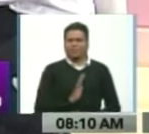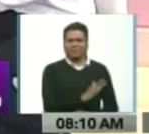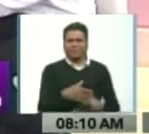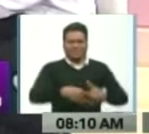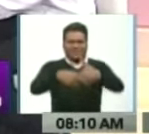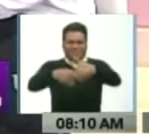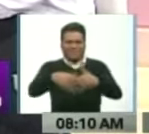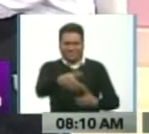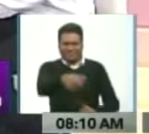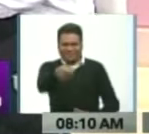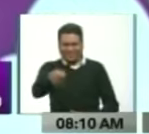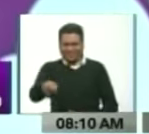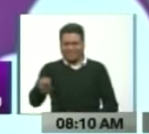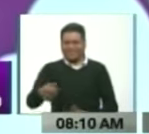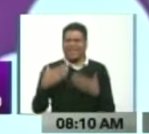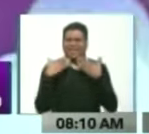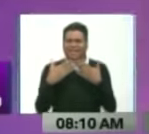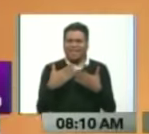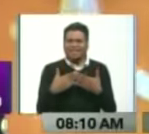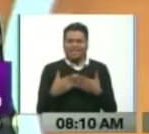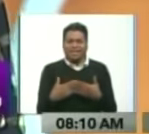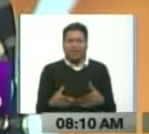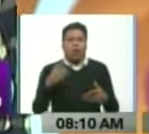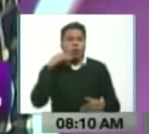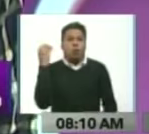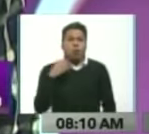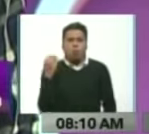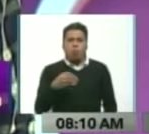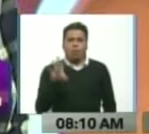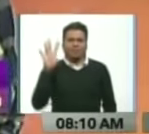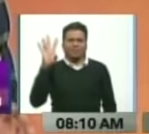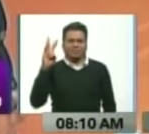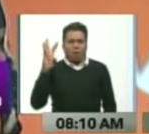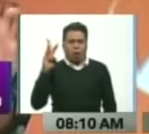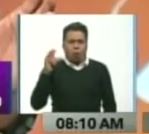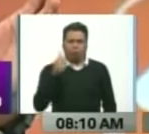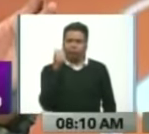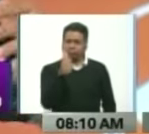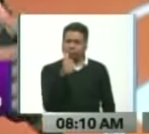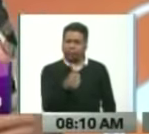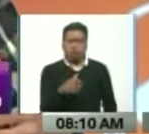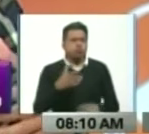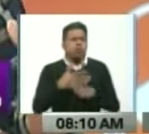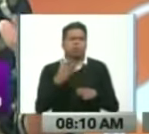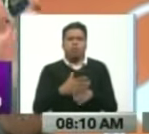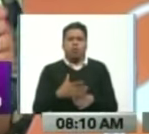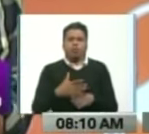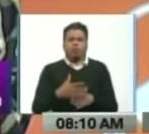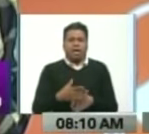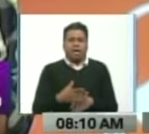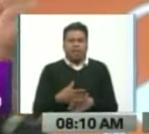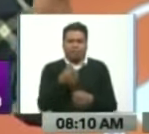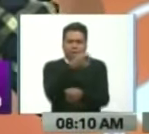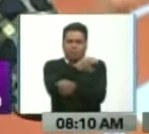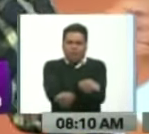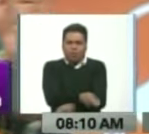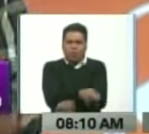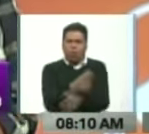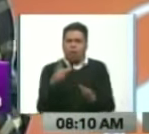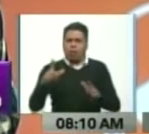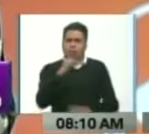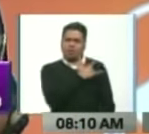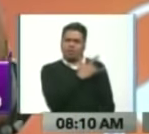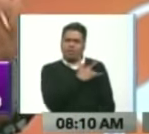la juventud de oro, juventud patriota, juventud vinculada, a pesar de no tener un título universitario, estar estudiando, ya comienzan a